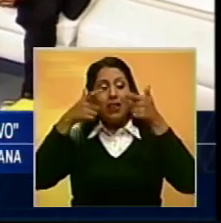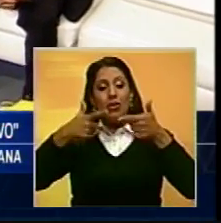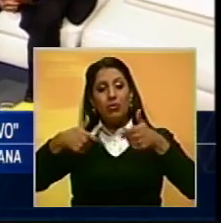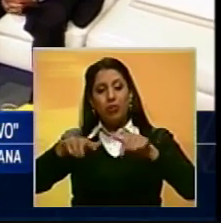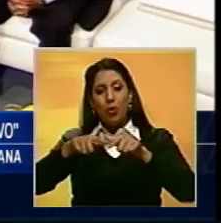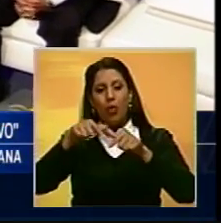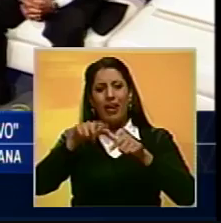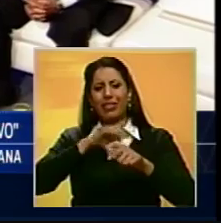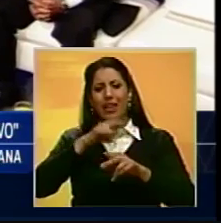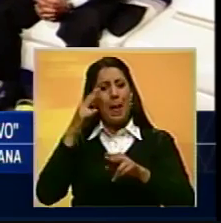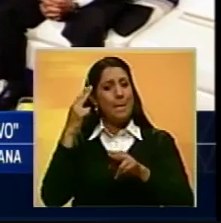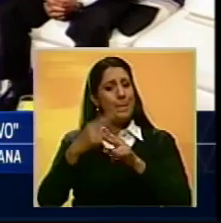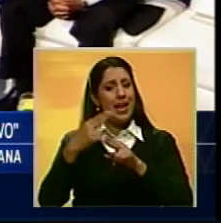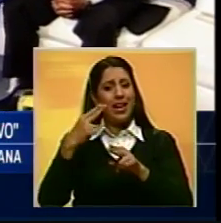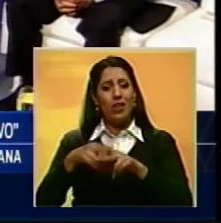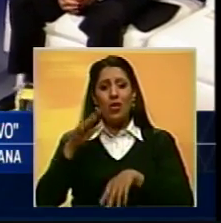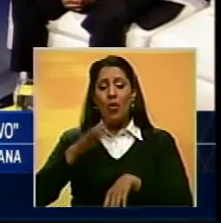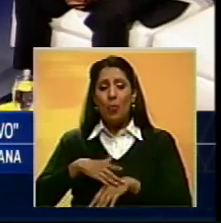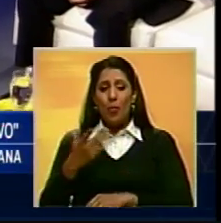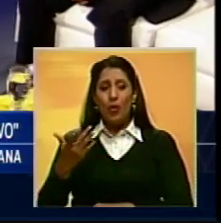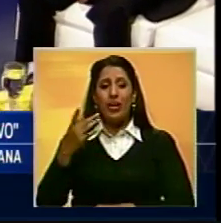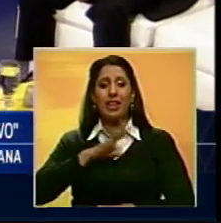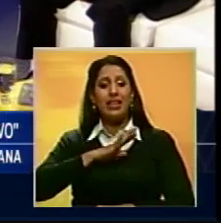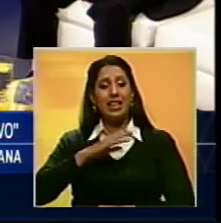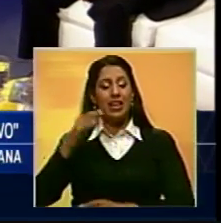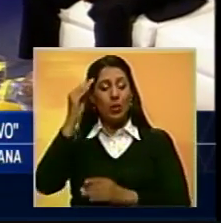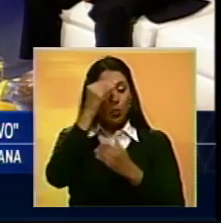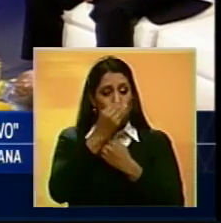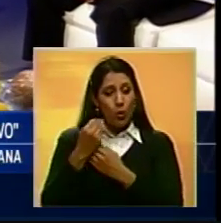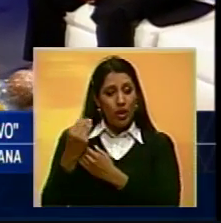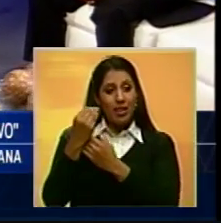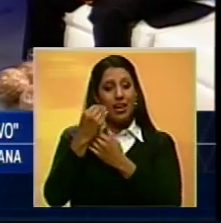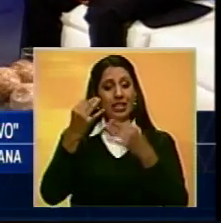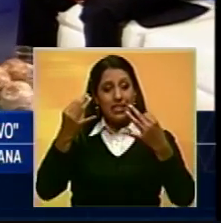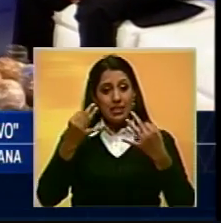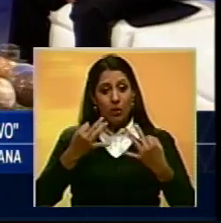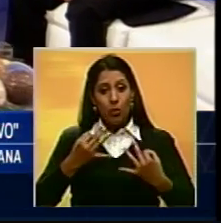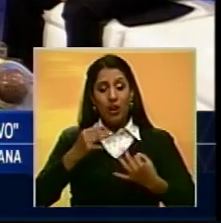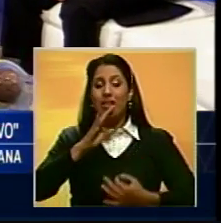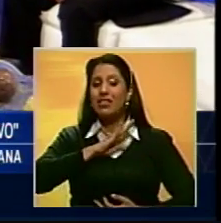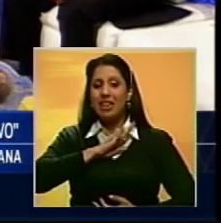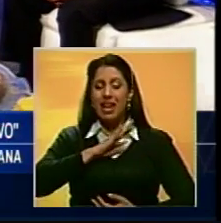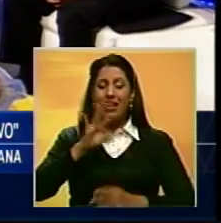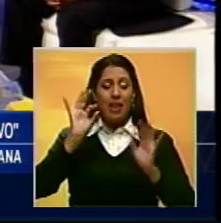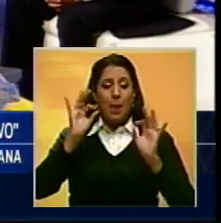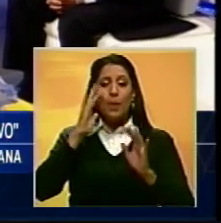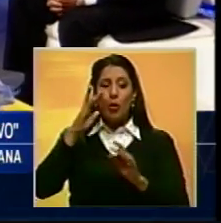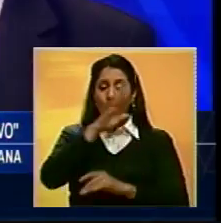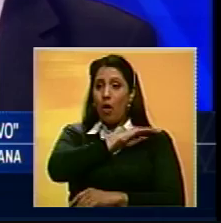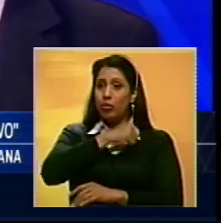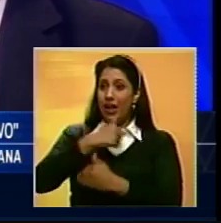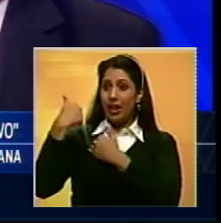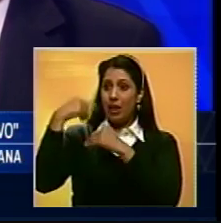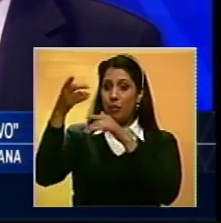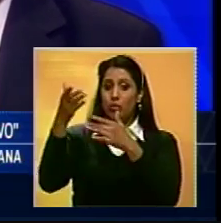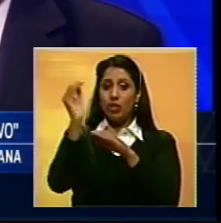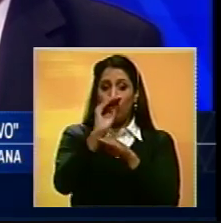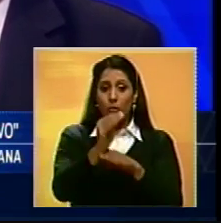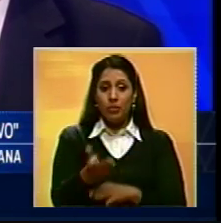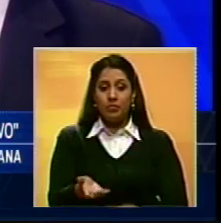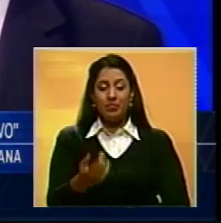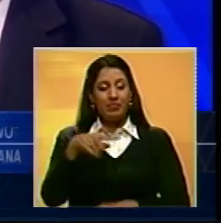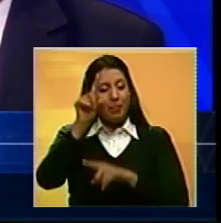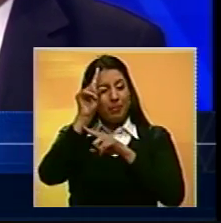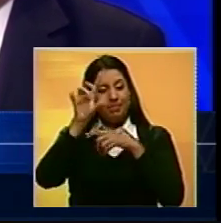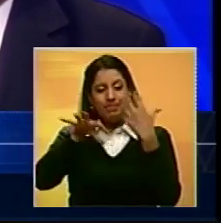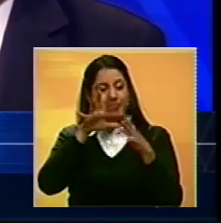un sector de alto riesgo. Destaca que el resguardo y la seguridad es un acto estricto de las autoridades gubernamentales. Ocurre en primer